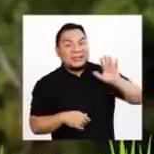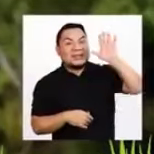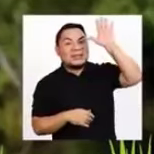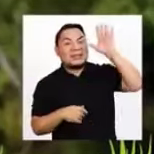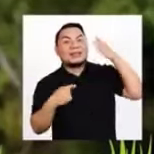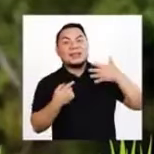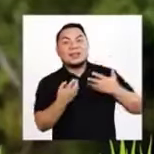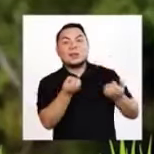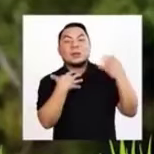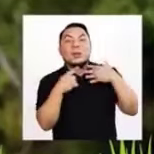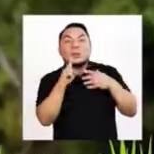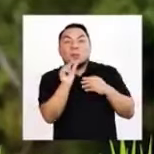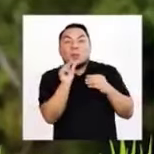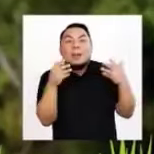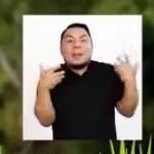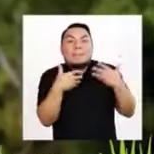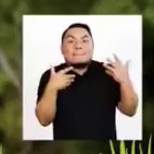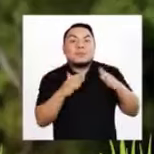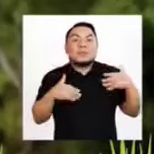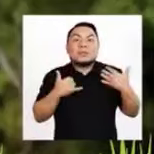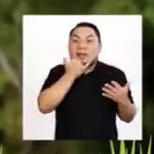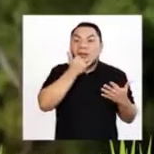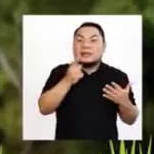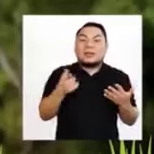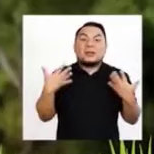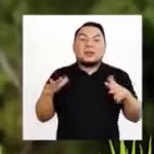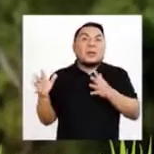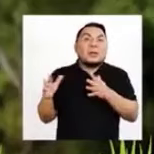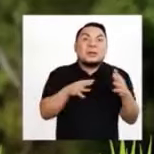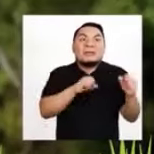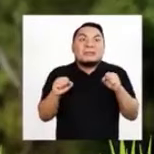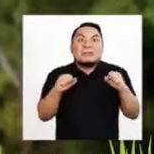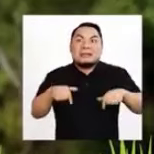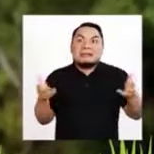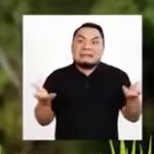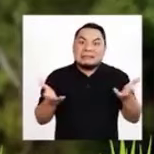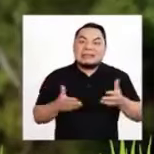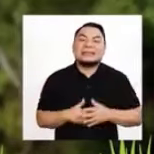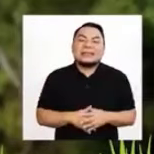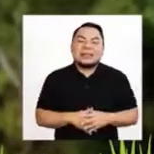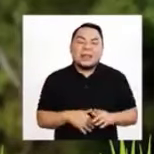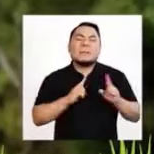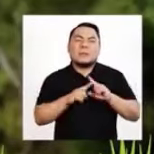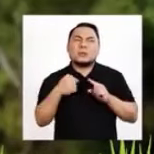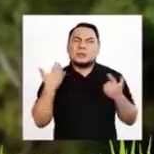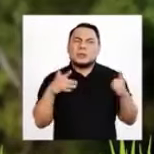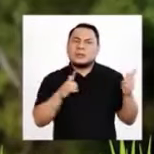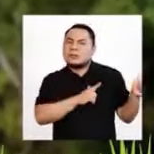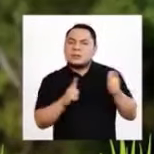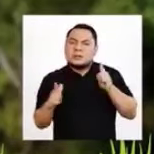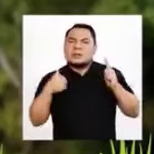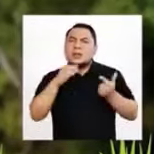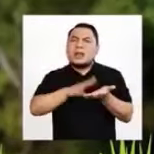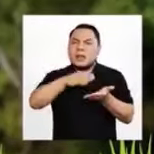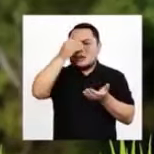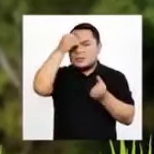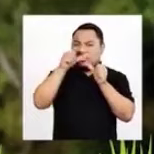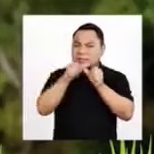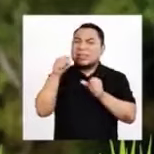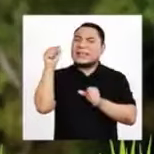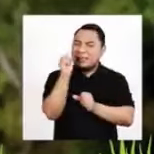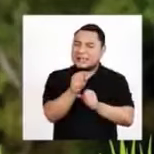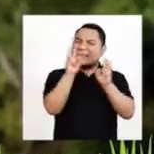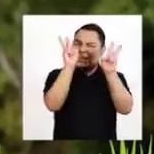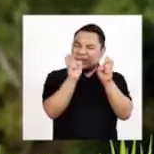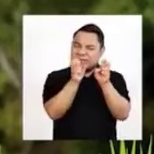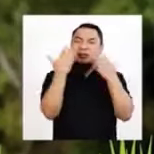Bien, Techi, me ha dado un poco de miedo que pueda ocurrir un desastre natural aquí. Pero estoy lista para seguir